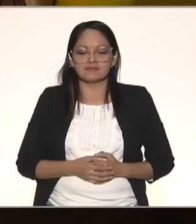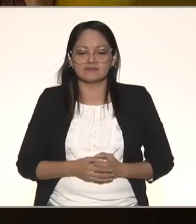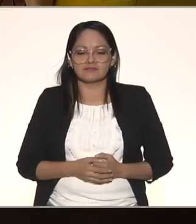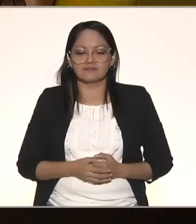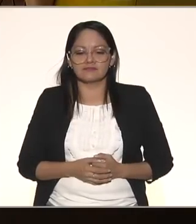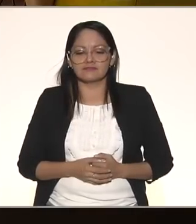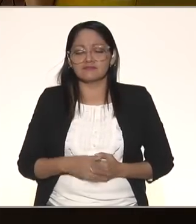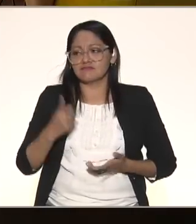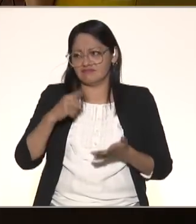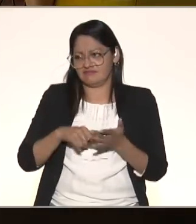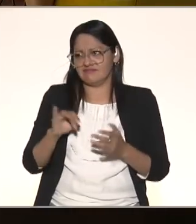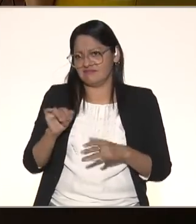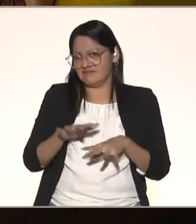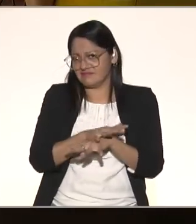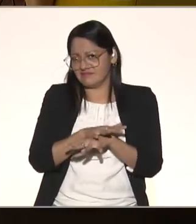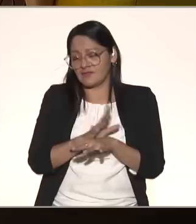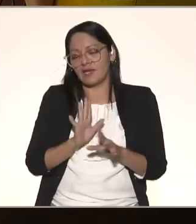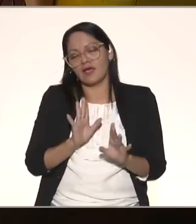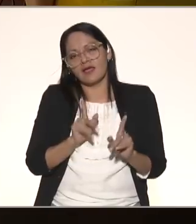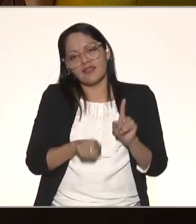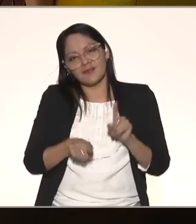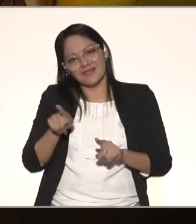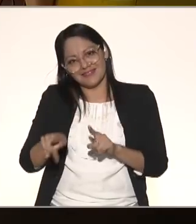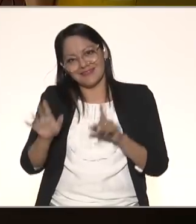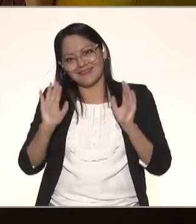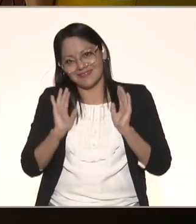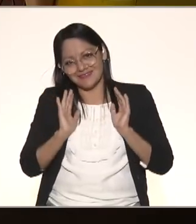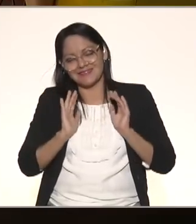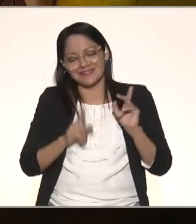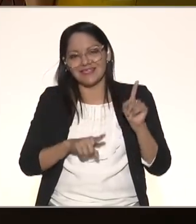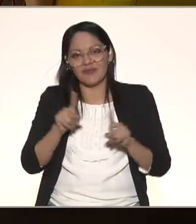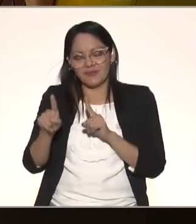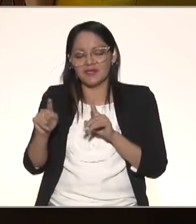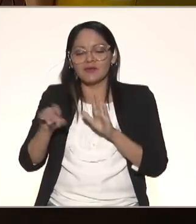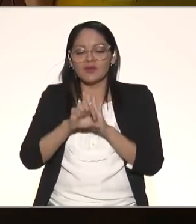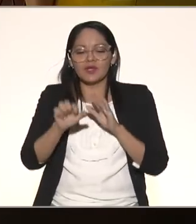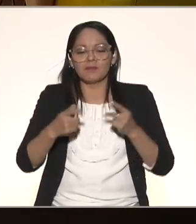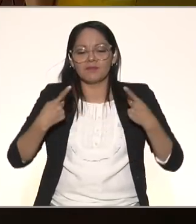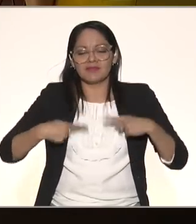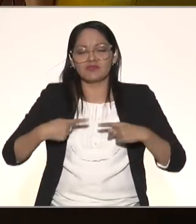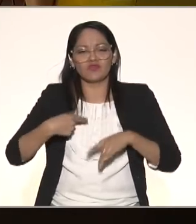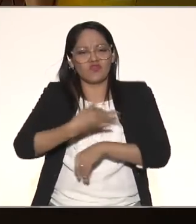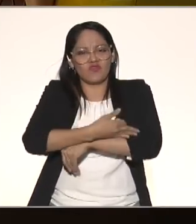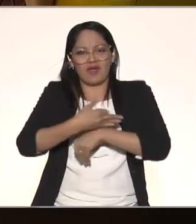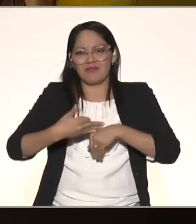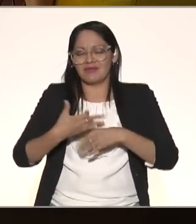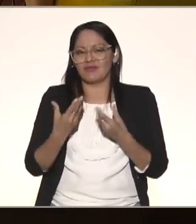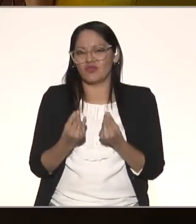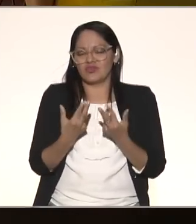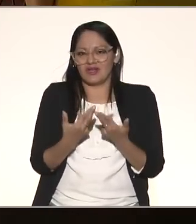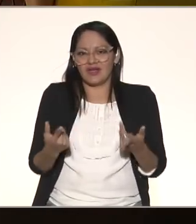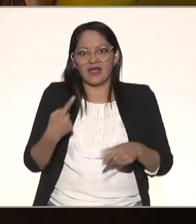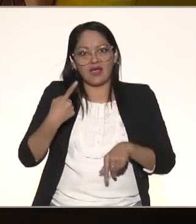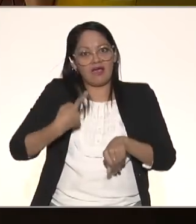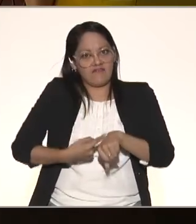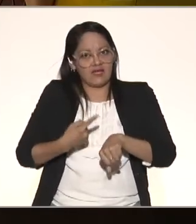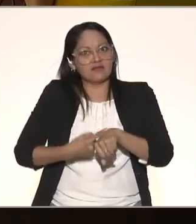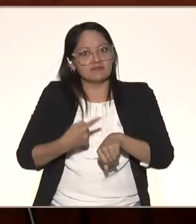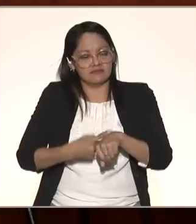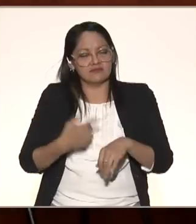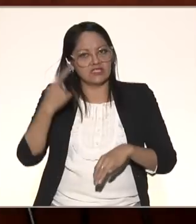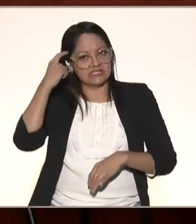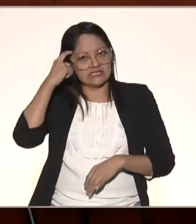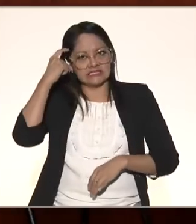Sí cambian, Se puede, claro. Pues depende, ¿no? Hay personalidades. En general hay muchas familias muy rotas, muy enfermas y hay